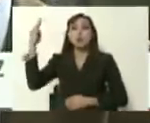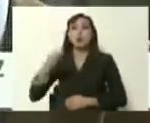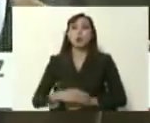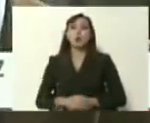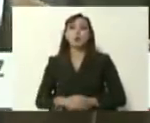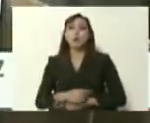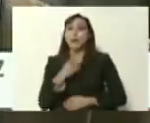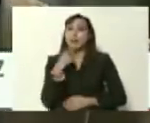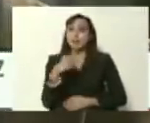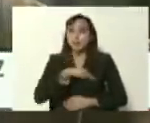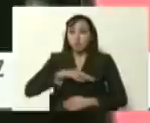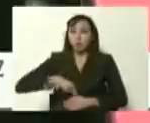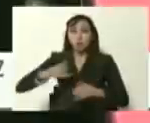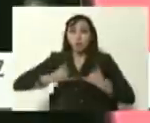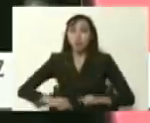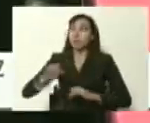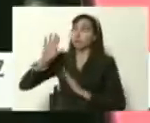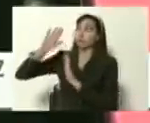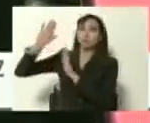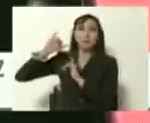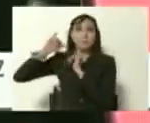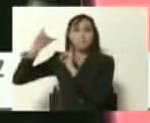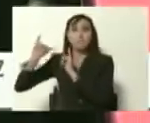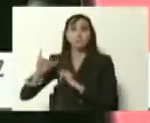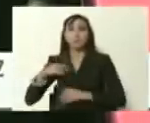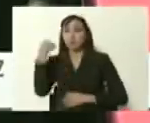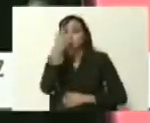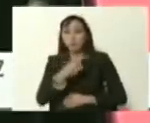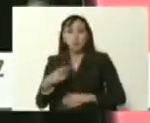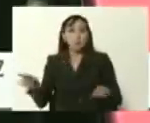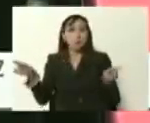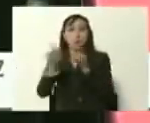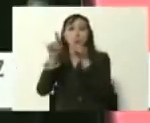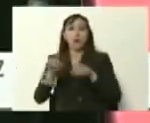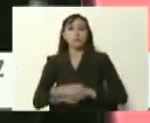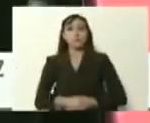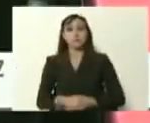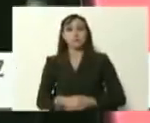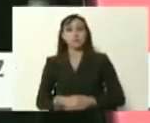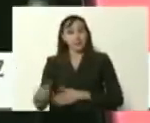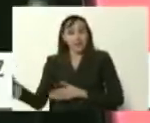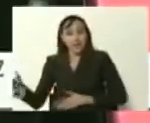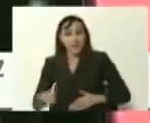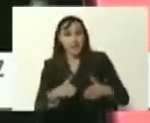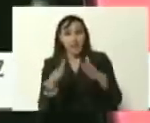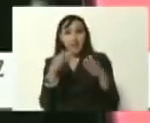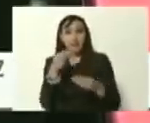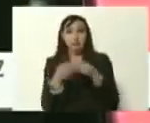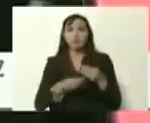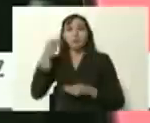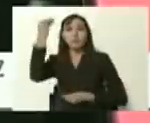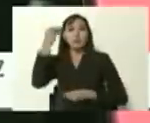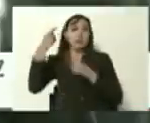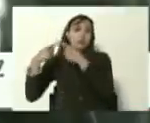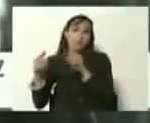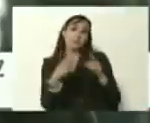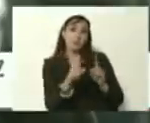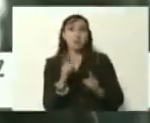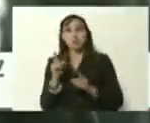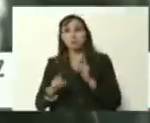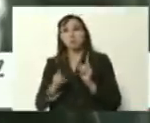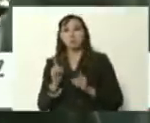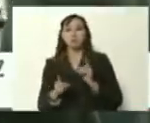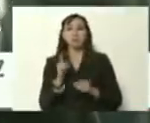Dios dice que todos somos hijos de él, hechos a su imagen y semejanza. Somos todos lo mismo. Que después en el camino pensamos de una forma o de otra.